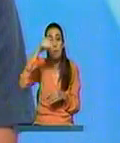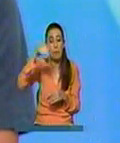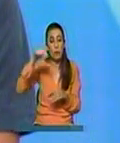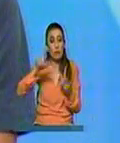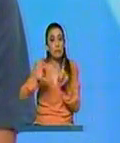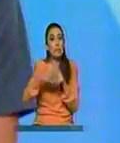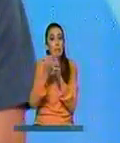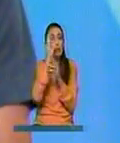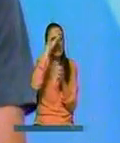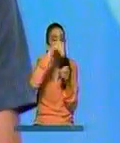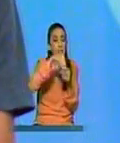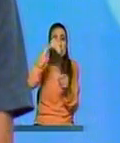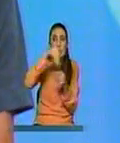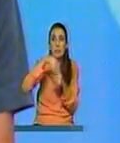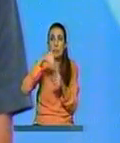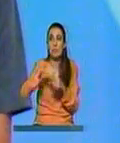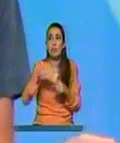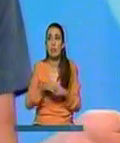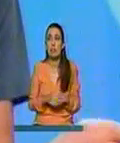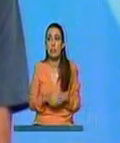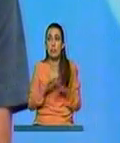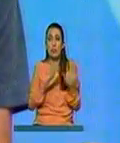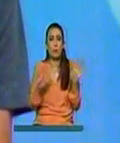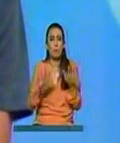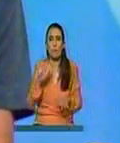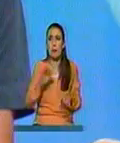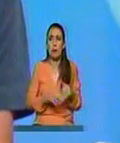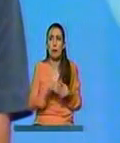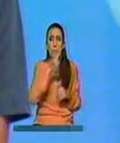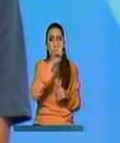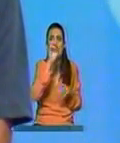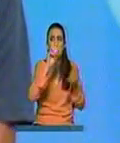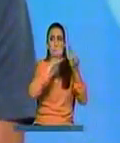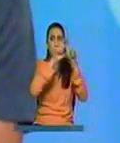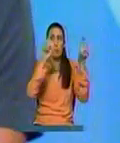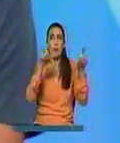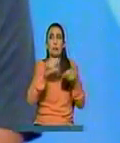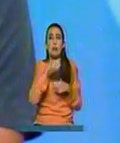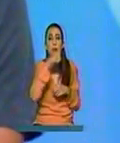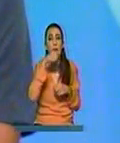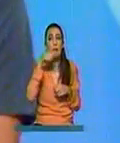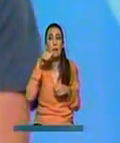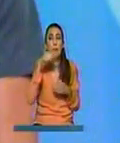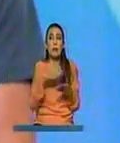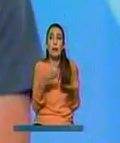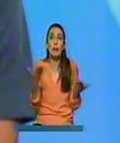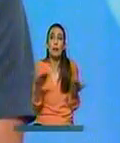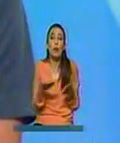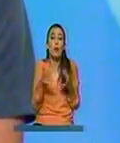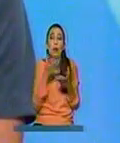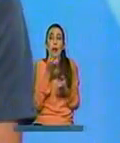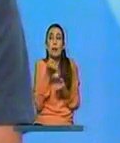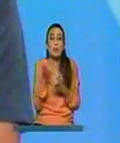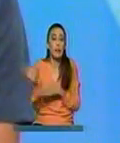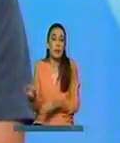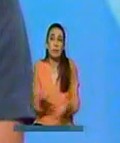la bolsa que tienes, no sé cuántas empresas hay, pero creo que hay como, no hay más de 20. Increíble, ¿no? Y si quieres ir a comprar algo, compra. O sea, ya está